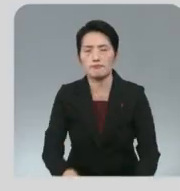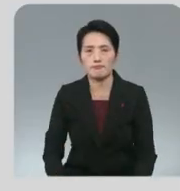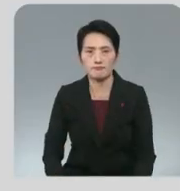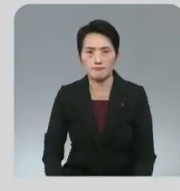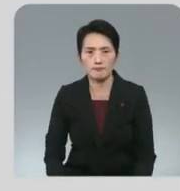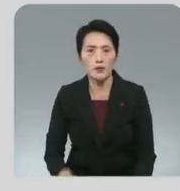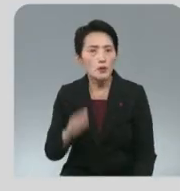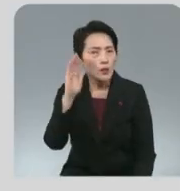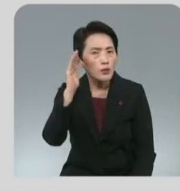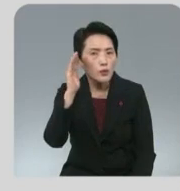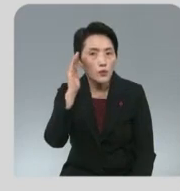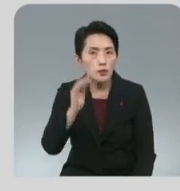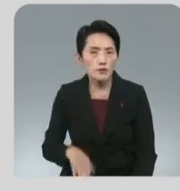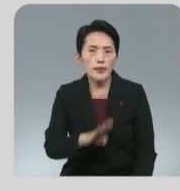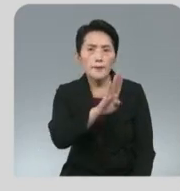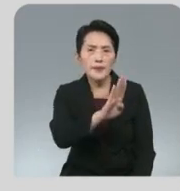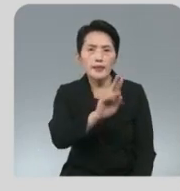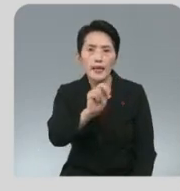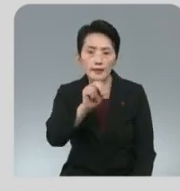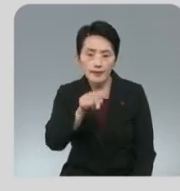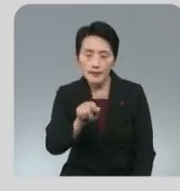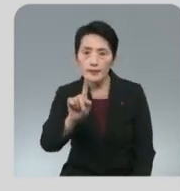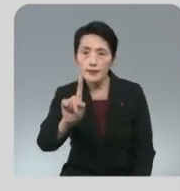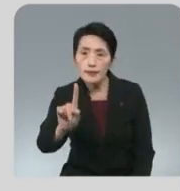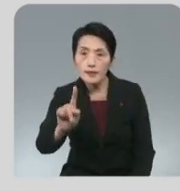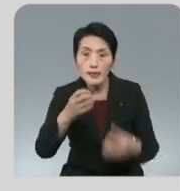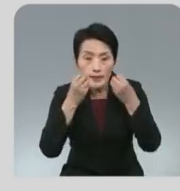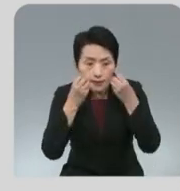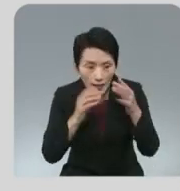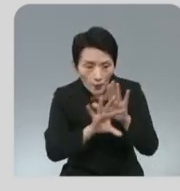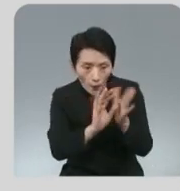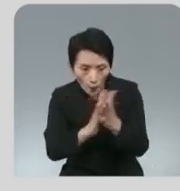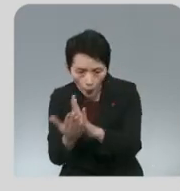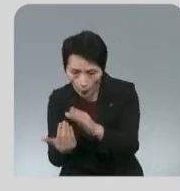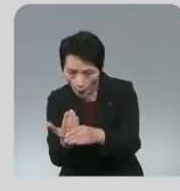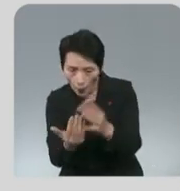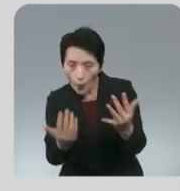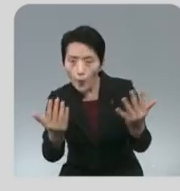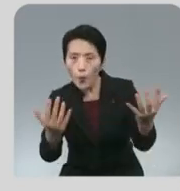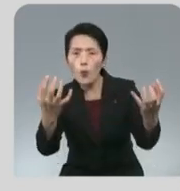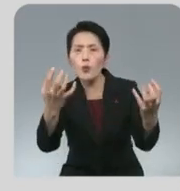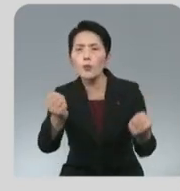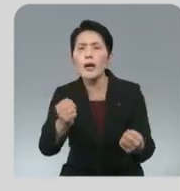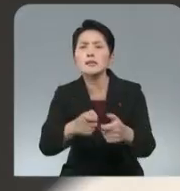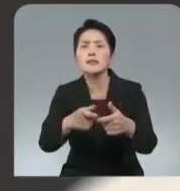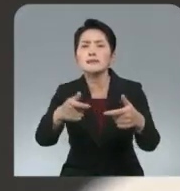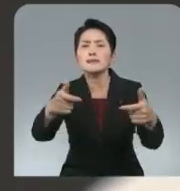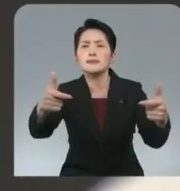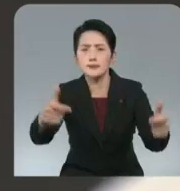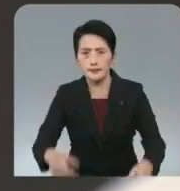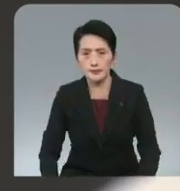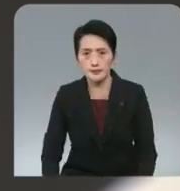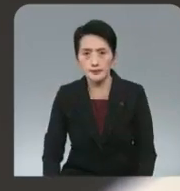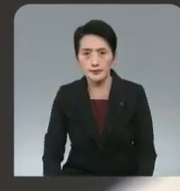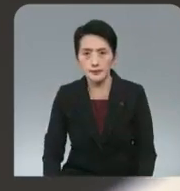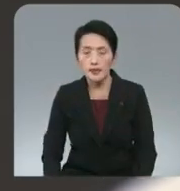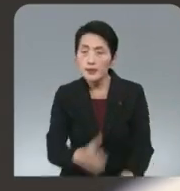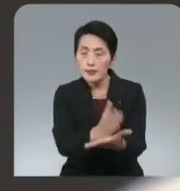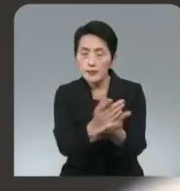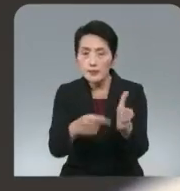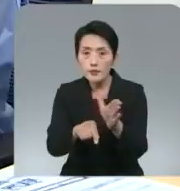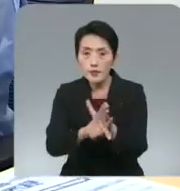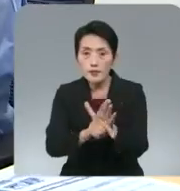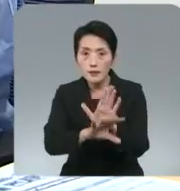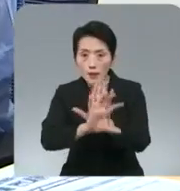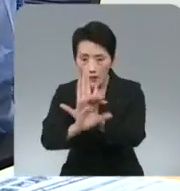contexto explicaron que no fijará una fecha concreta por el momento para suprimir la obligatoriedad de usar mascarilla pues han de considerar diversas variables